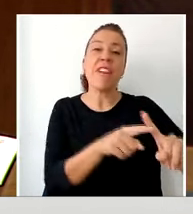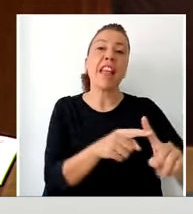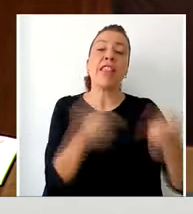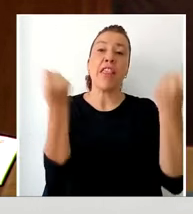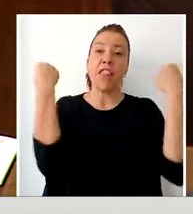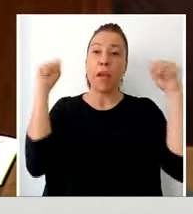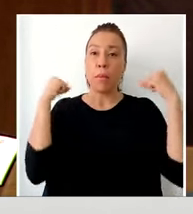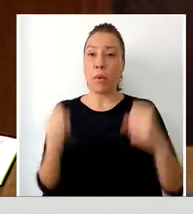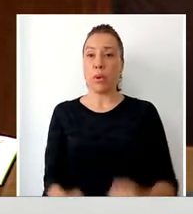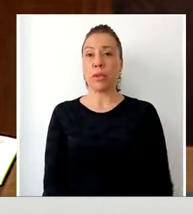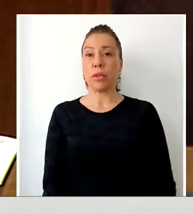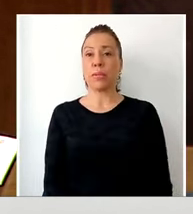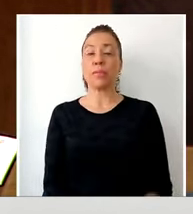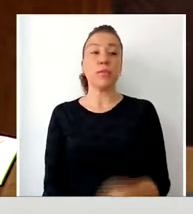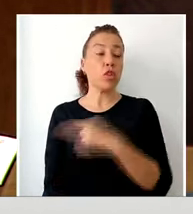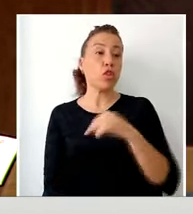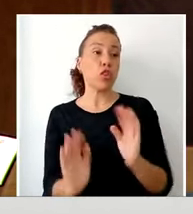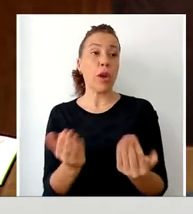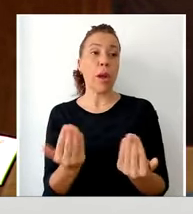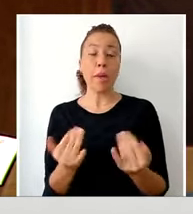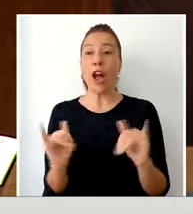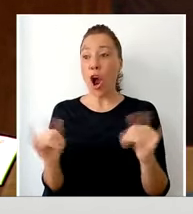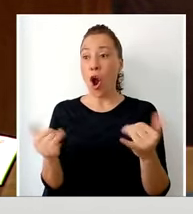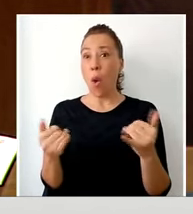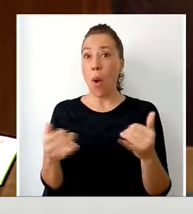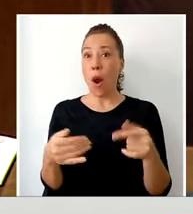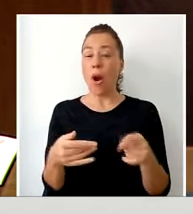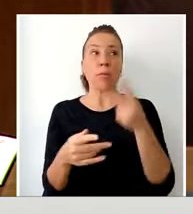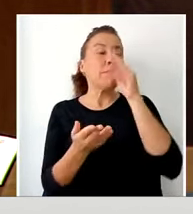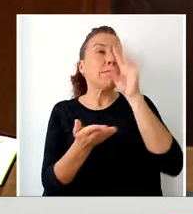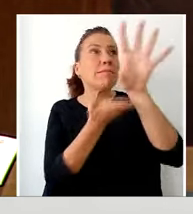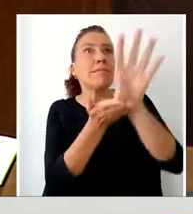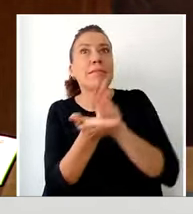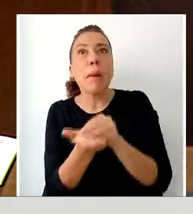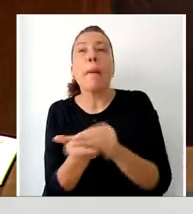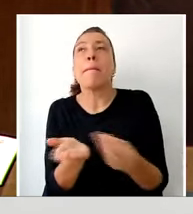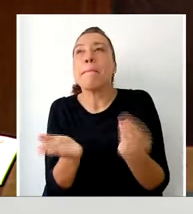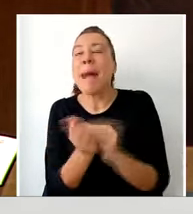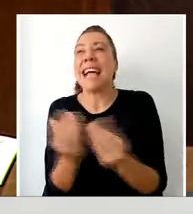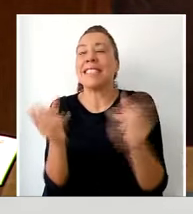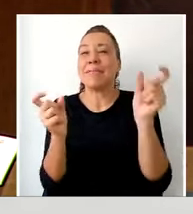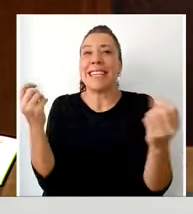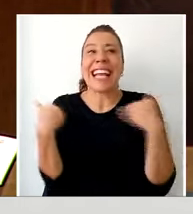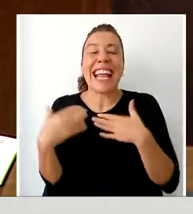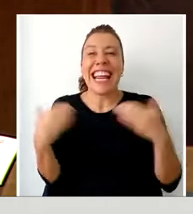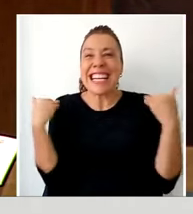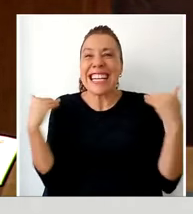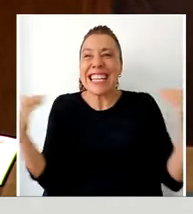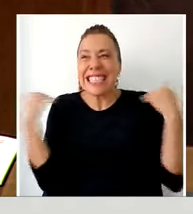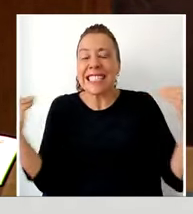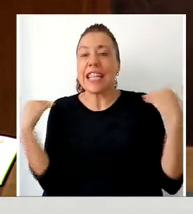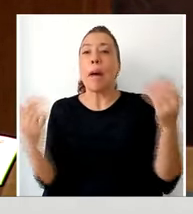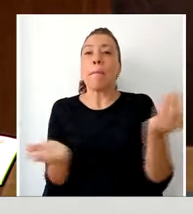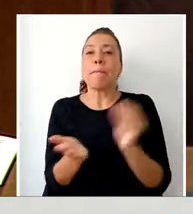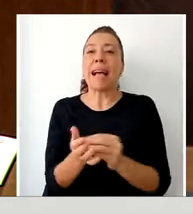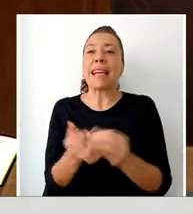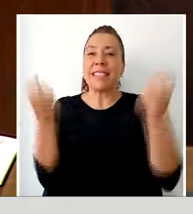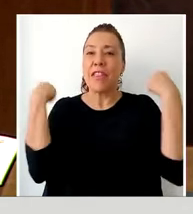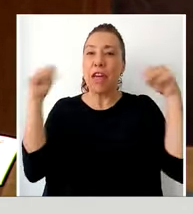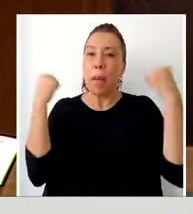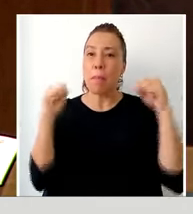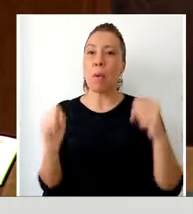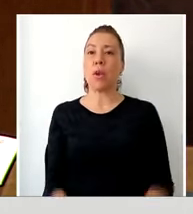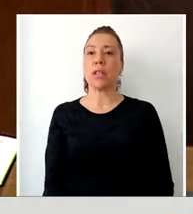Esperamos que estos juegos sean inspiradores Para mayor práctica para mayor actividad física y deporte Para